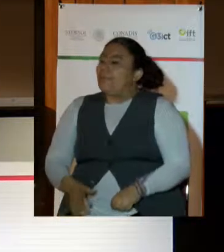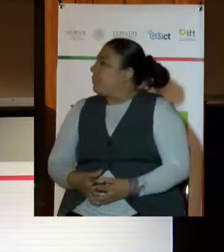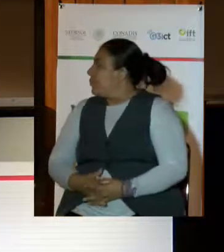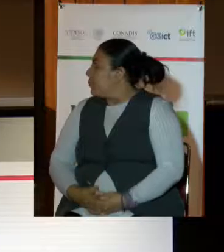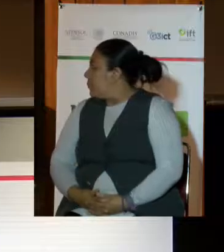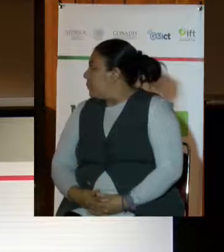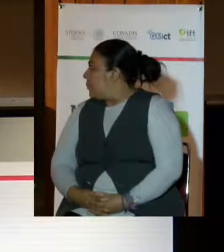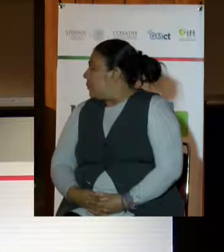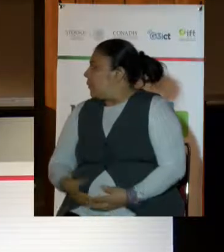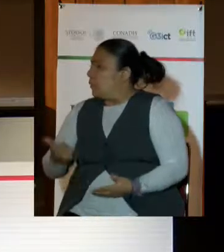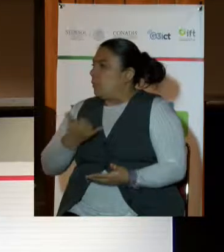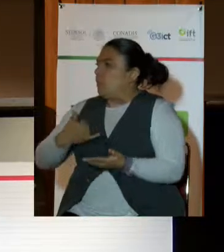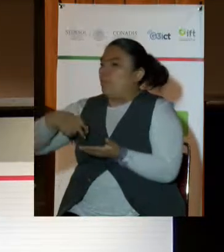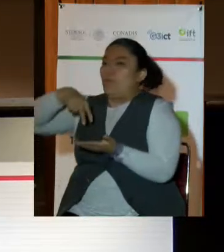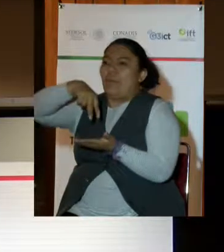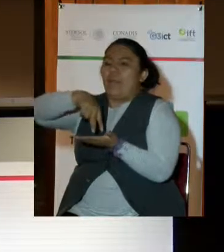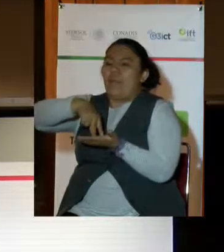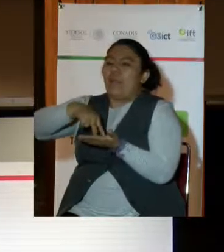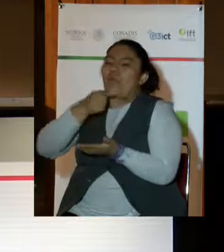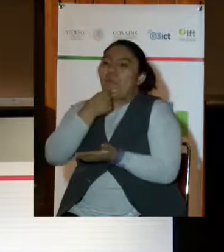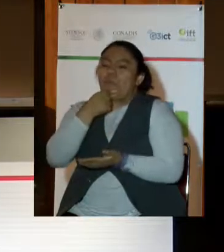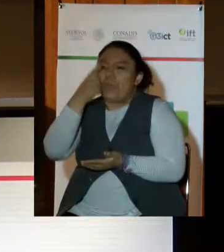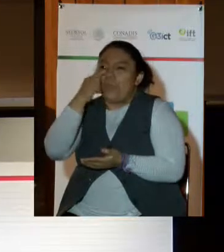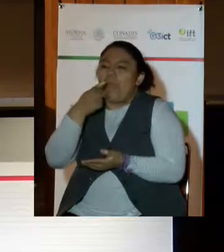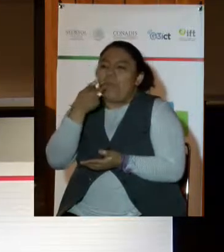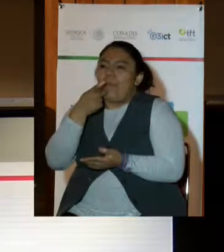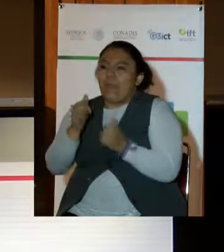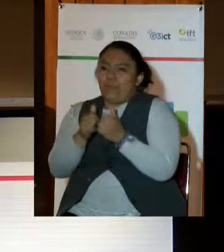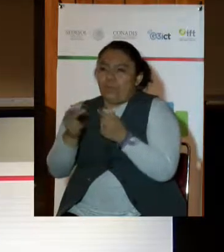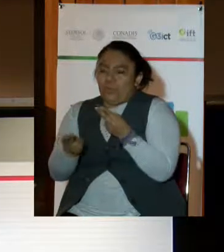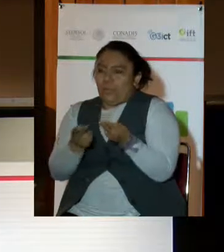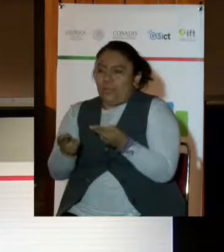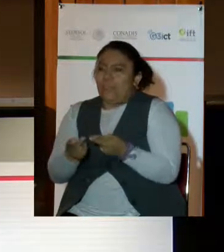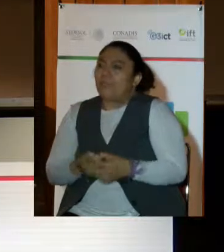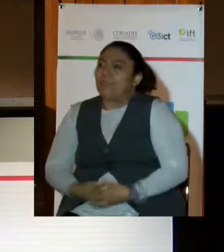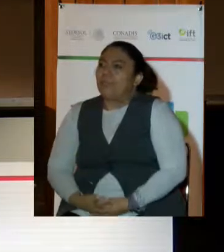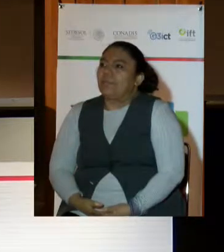Yo me voy a parar un momento para poder dar mi ponencia.